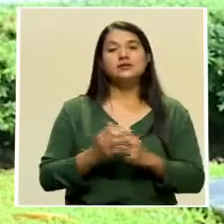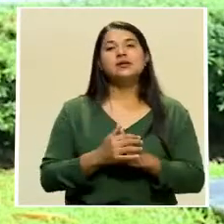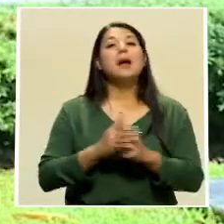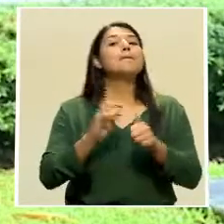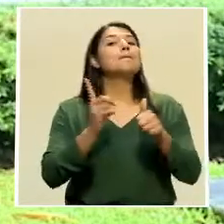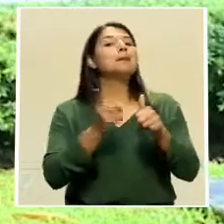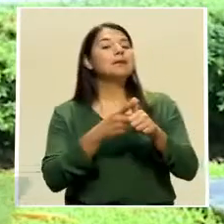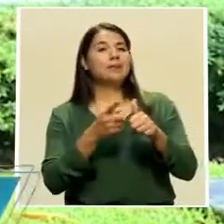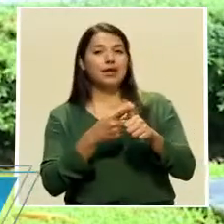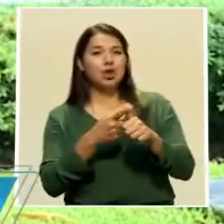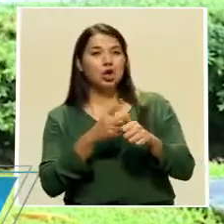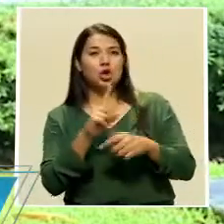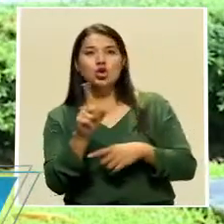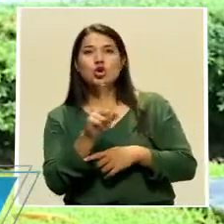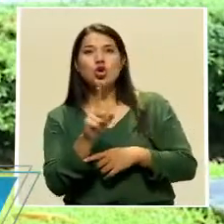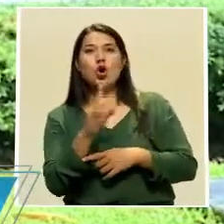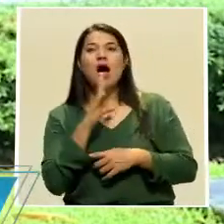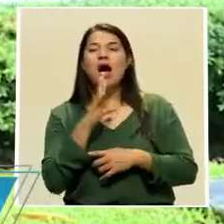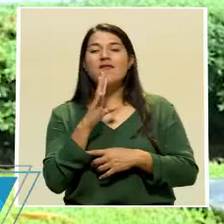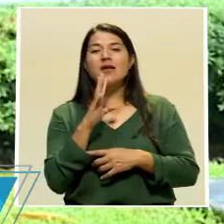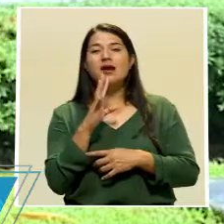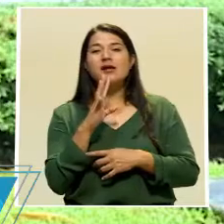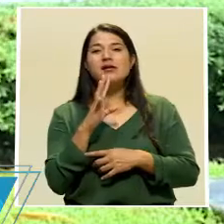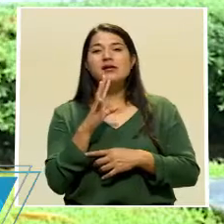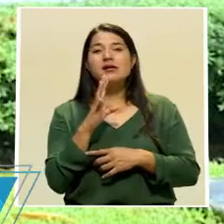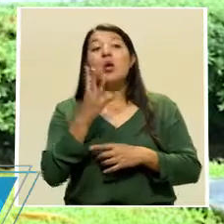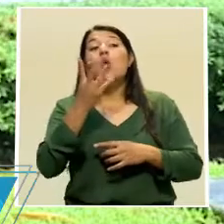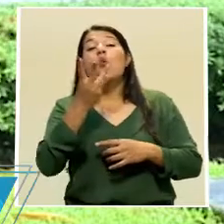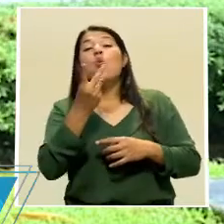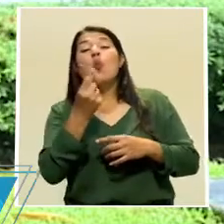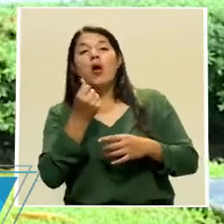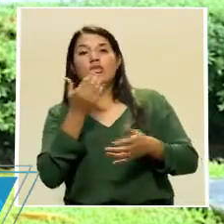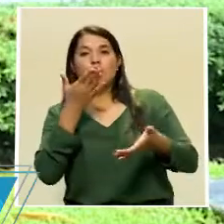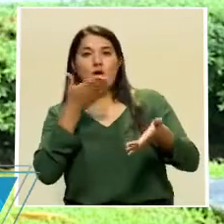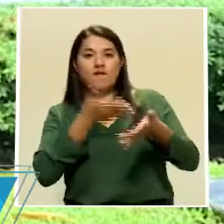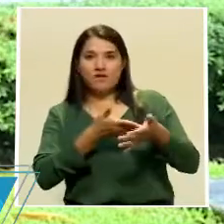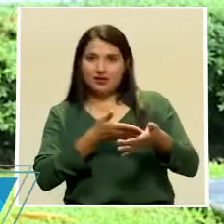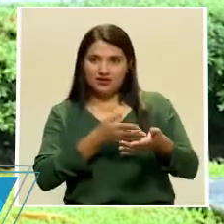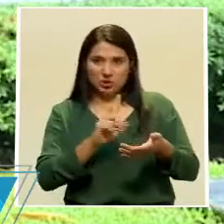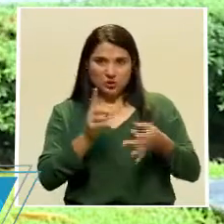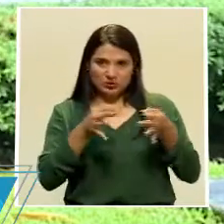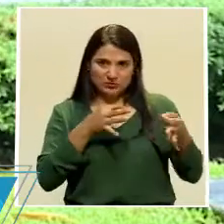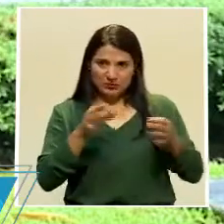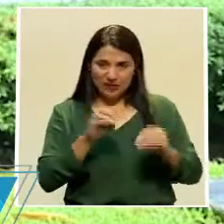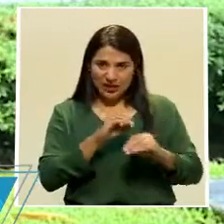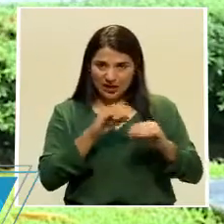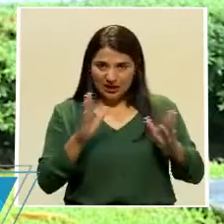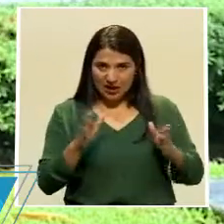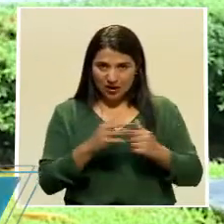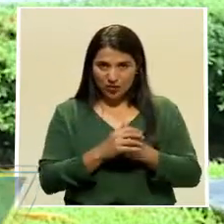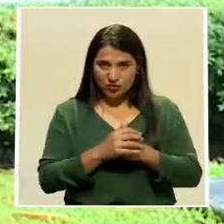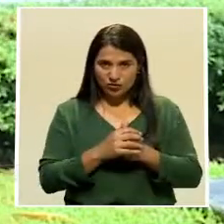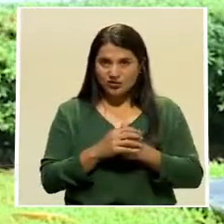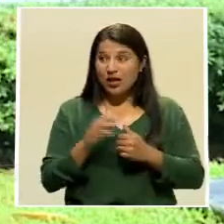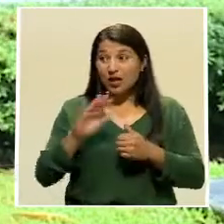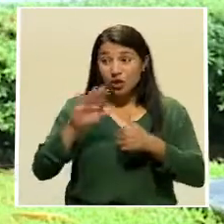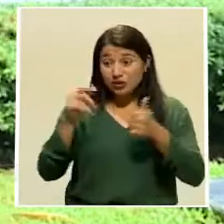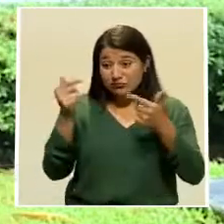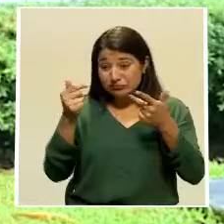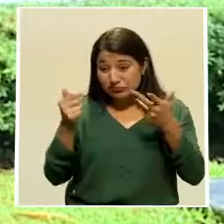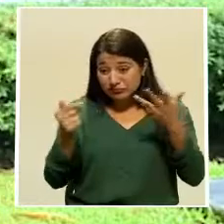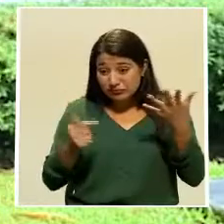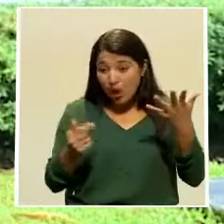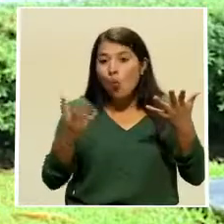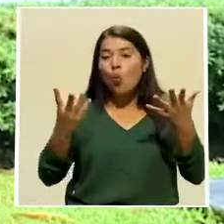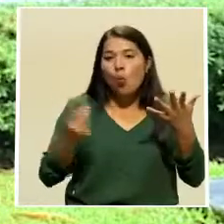que no nos hablan de una estimación, de en cuánto va a repercutir todo esto que ellos están planteando. También no mencionaron